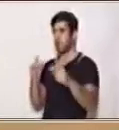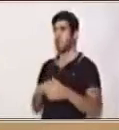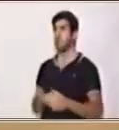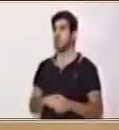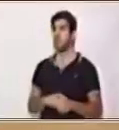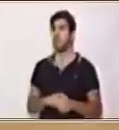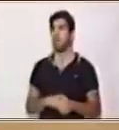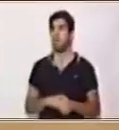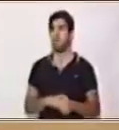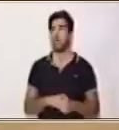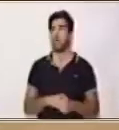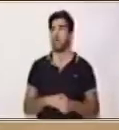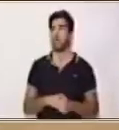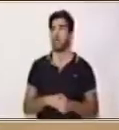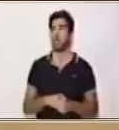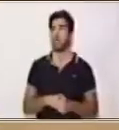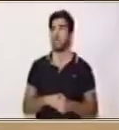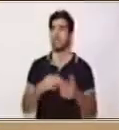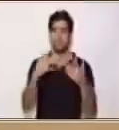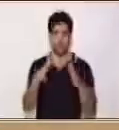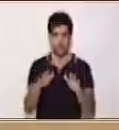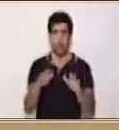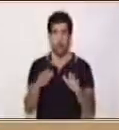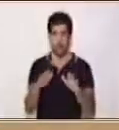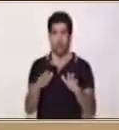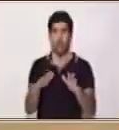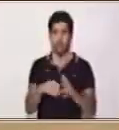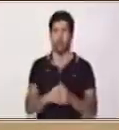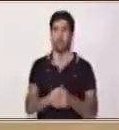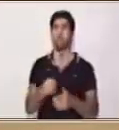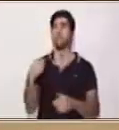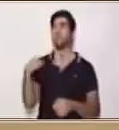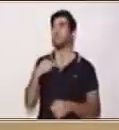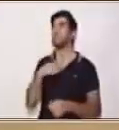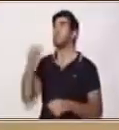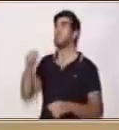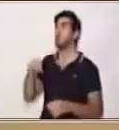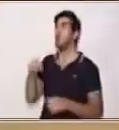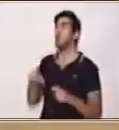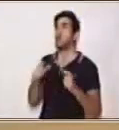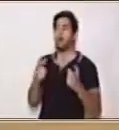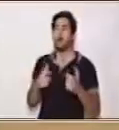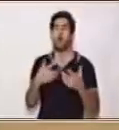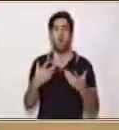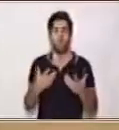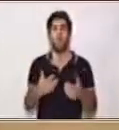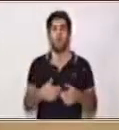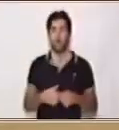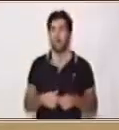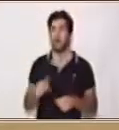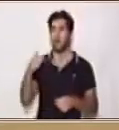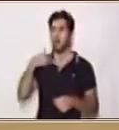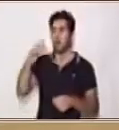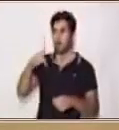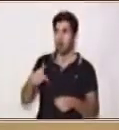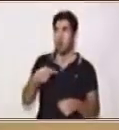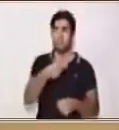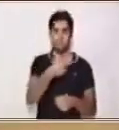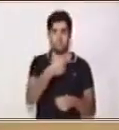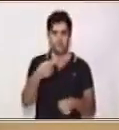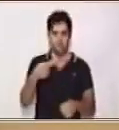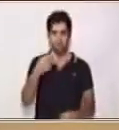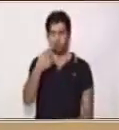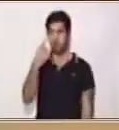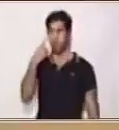Ahora, ¿cuál va a ser entonces el volumen de material que necesitamos colocar acá? La resta entre los dos volúmenes. El